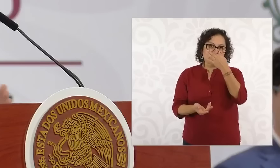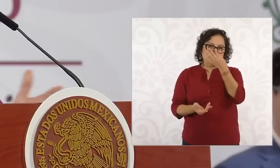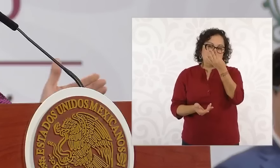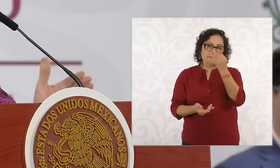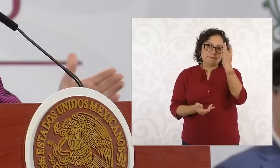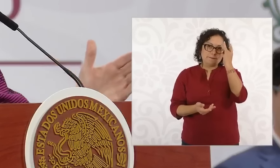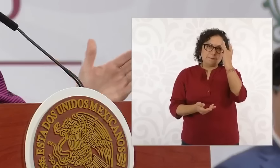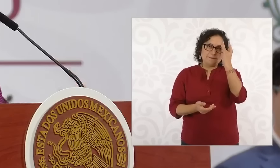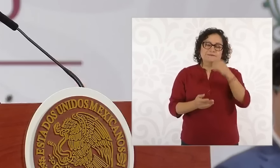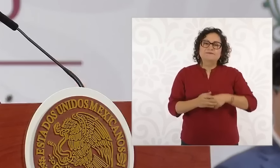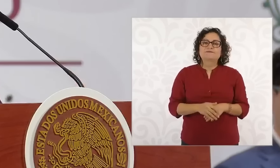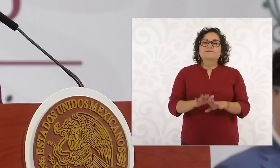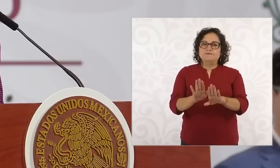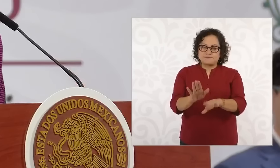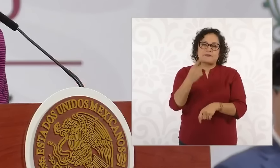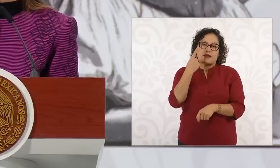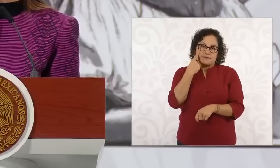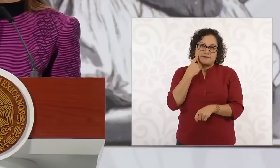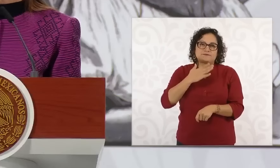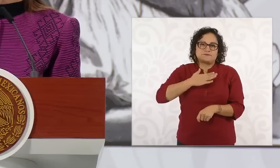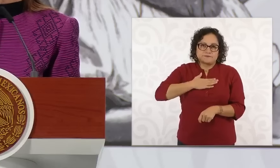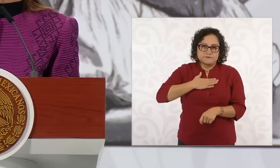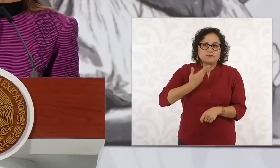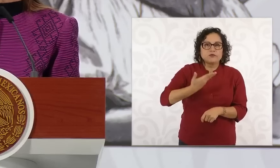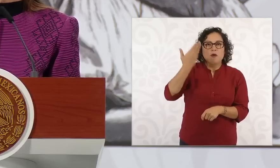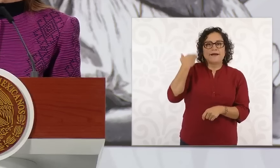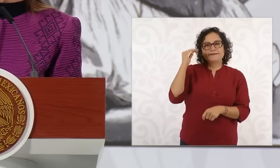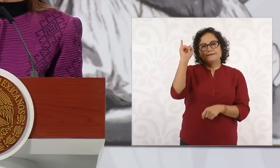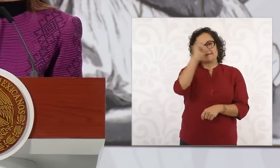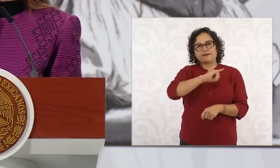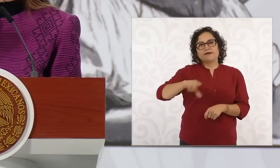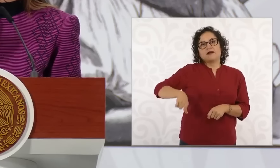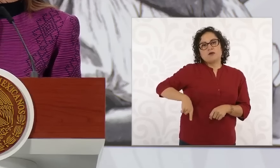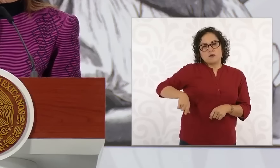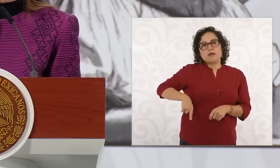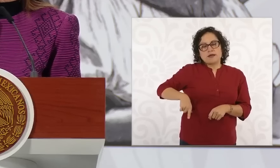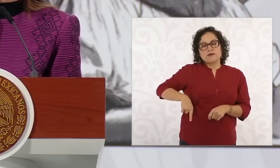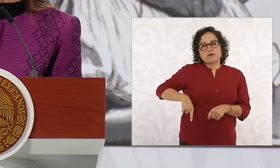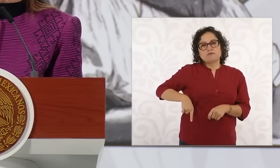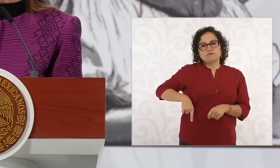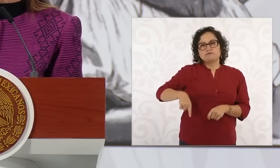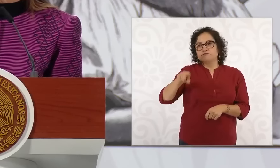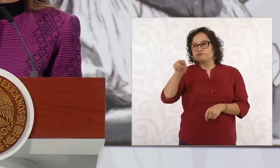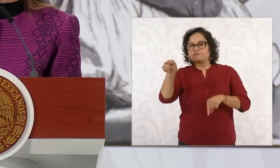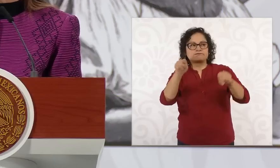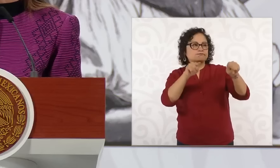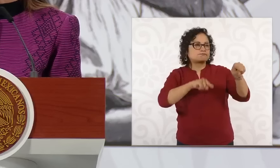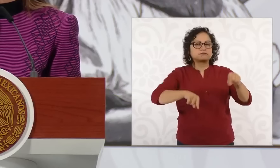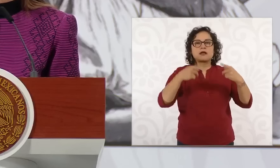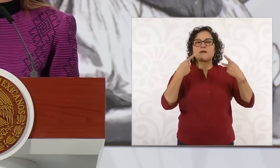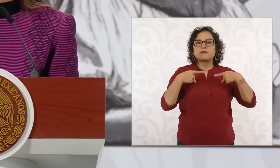Ya tiene un tiempo, desde que fui jefa de gobierno, que hay grupos que se cubren la cara, se ponen de negro